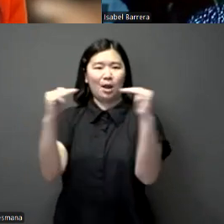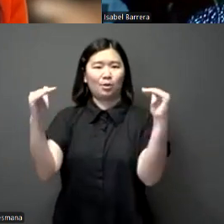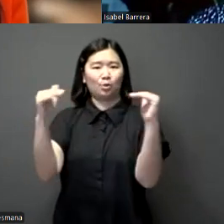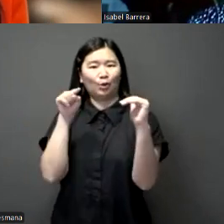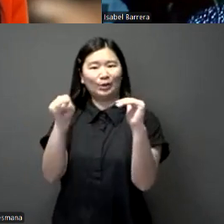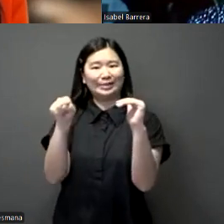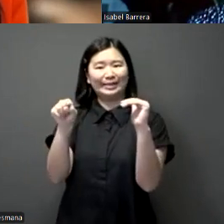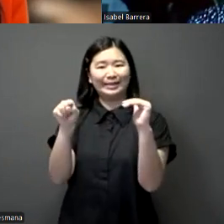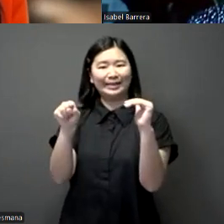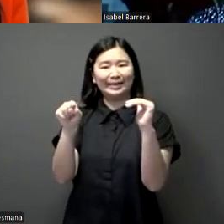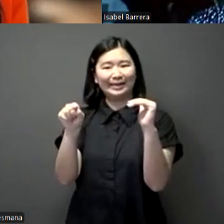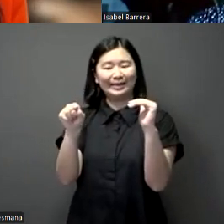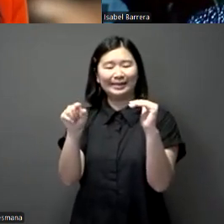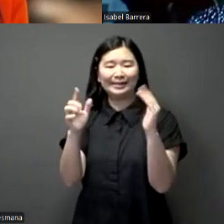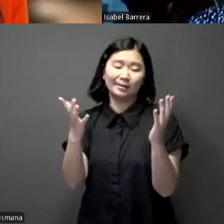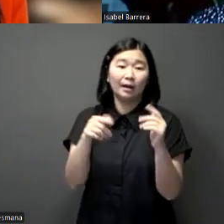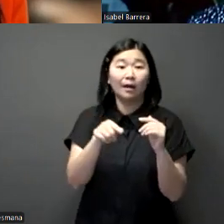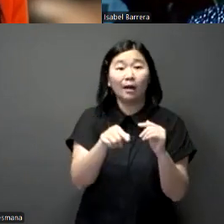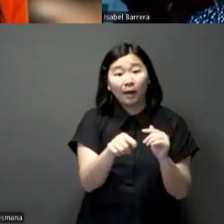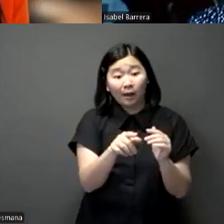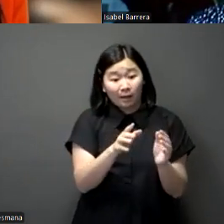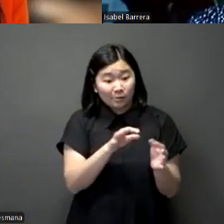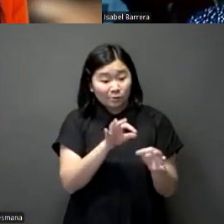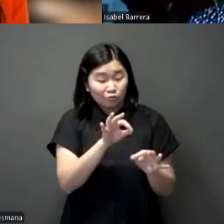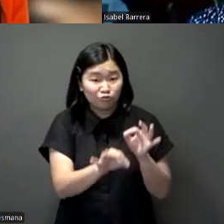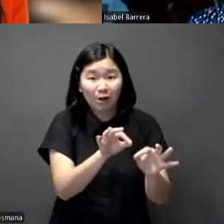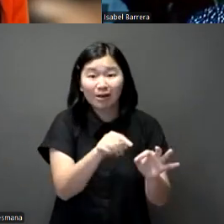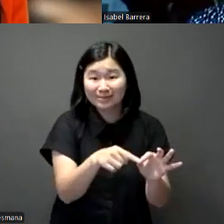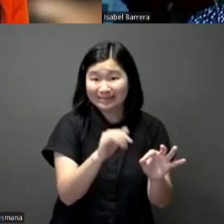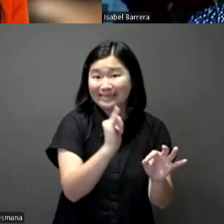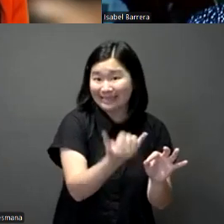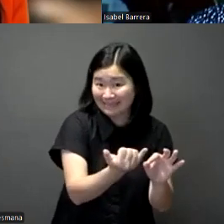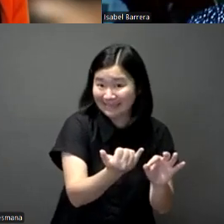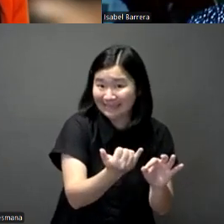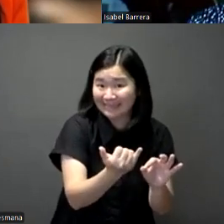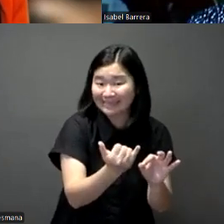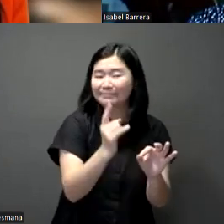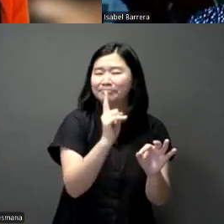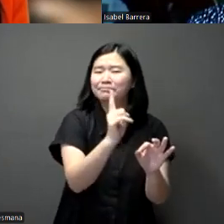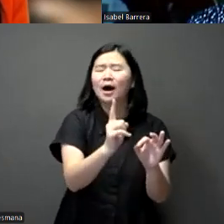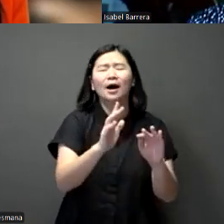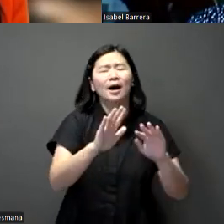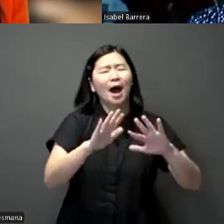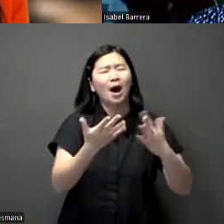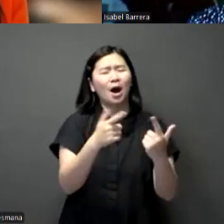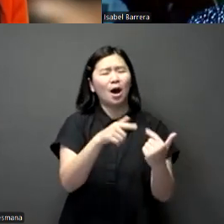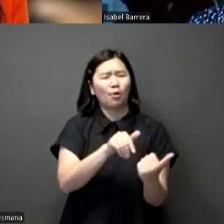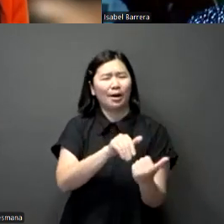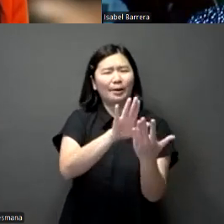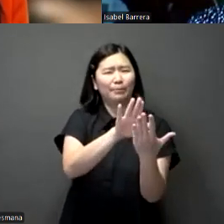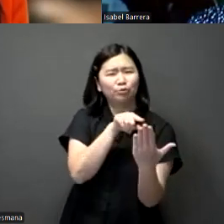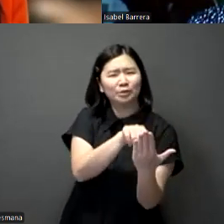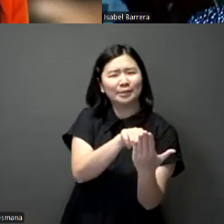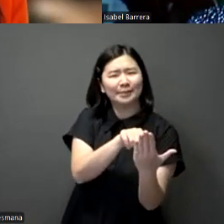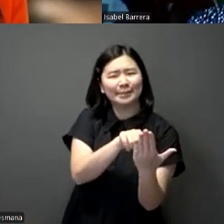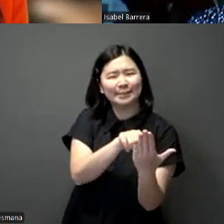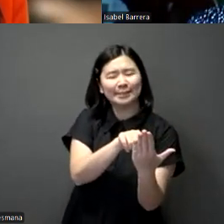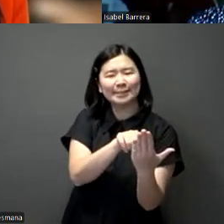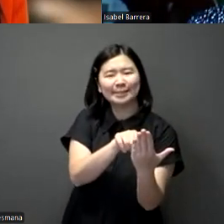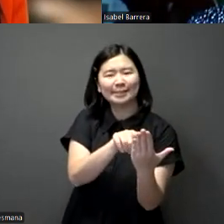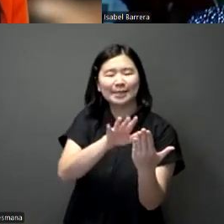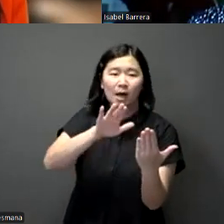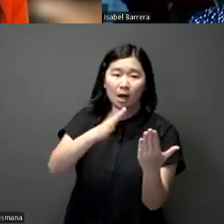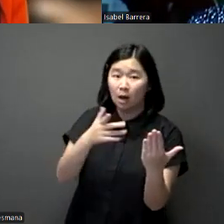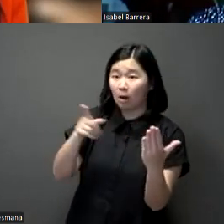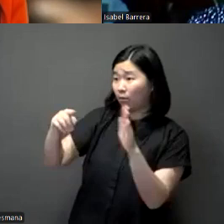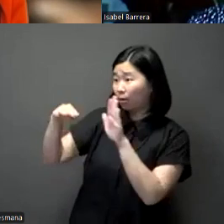2. Estamos analizando una por una las intervenciones, justamente mirando de alguna manera